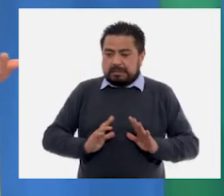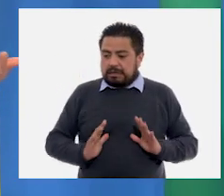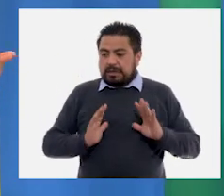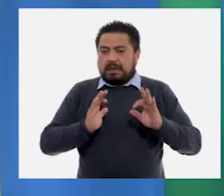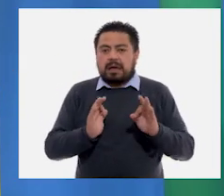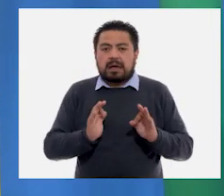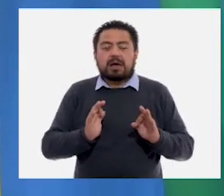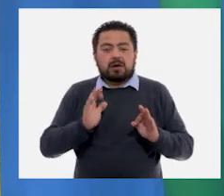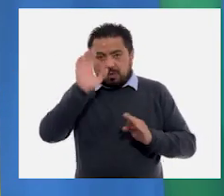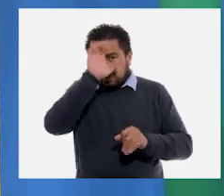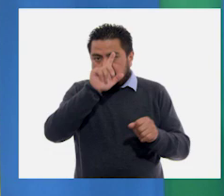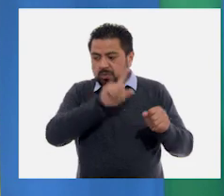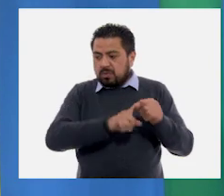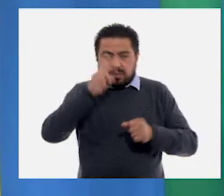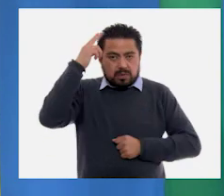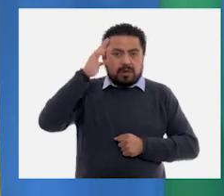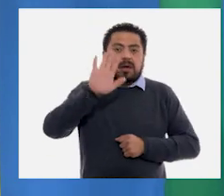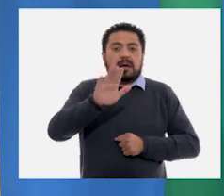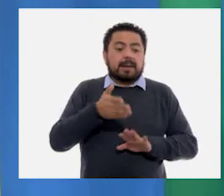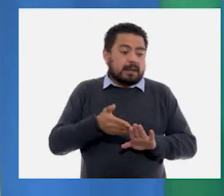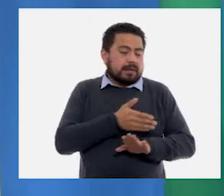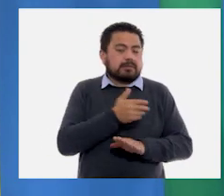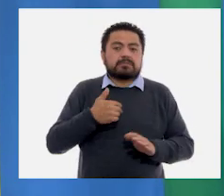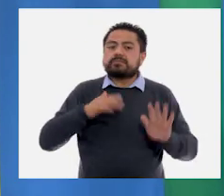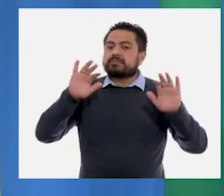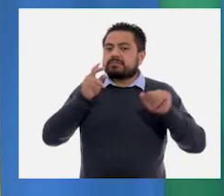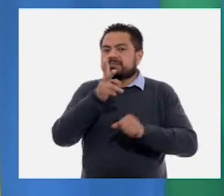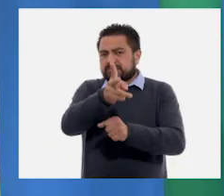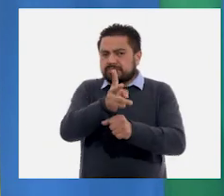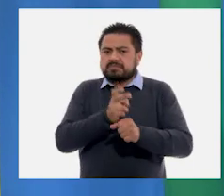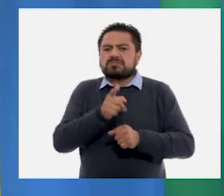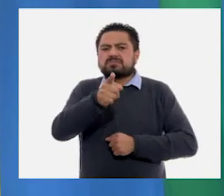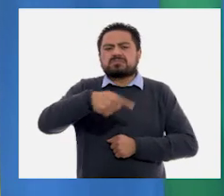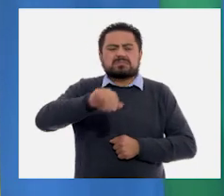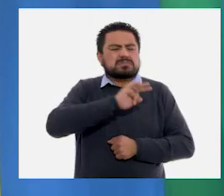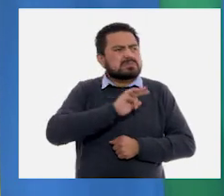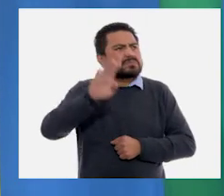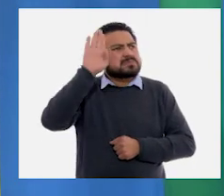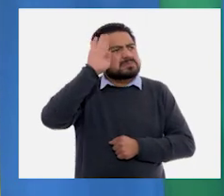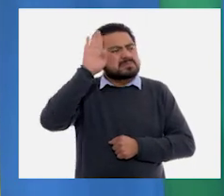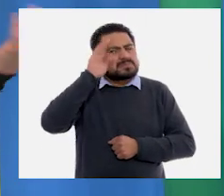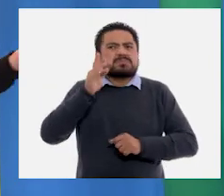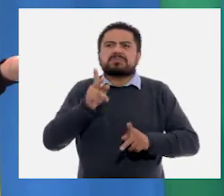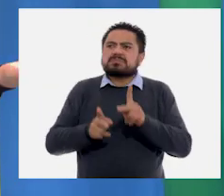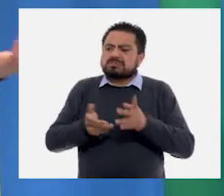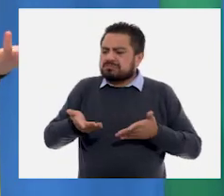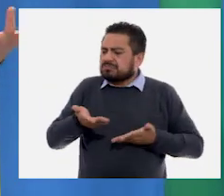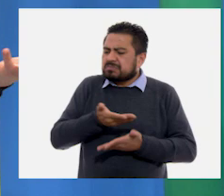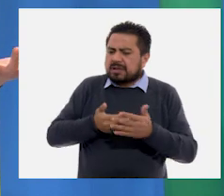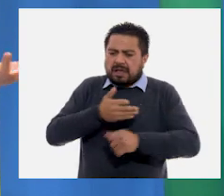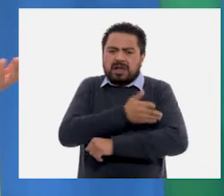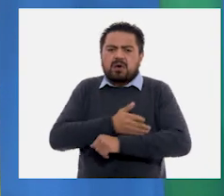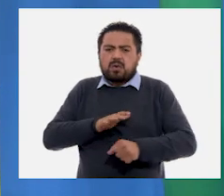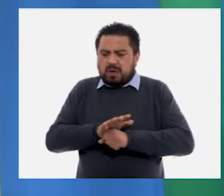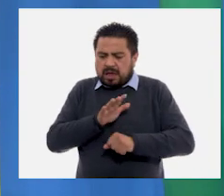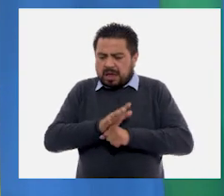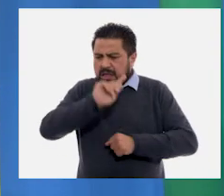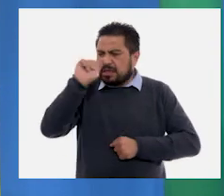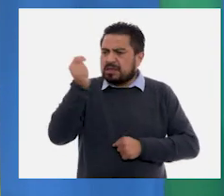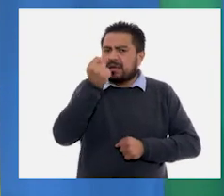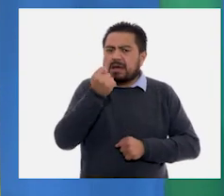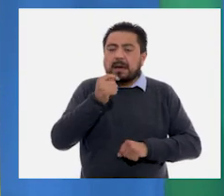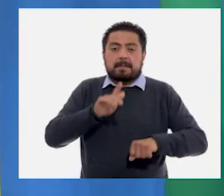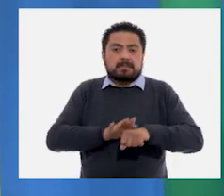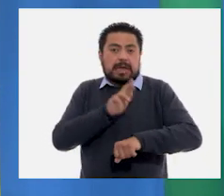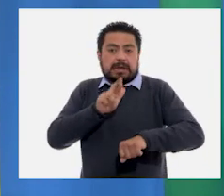cultura del porfiriato. Antes de despedirme, les invito a que reflexionen y platiquen con su familia. ¿Qué adelantos tecnológicos creen que han sido